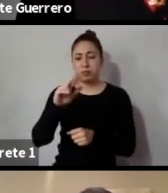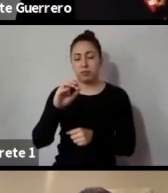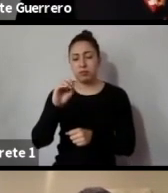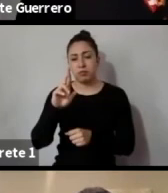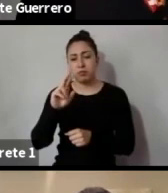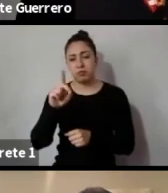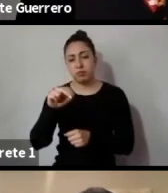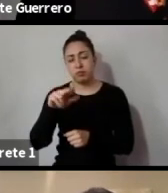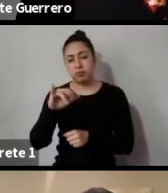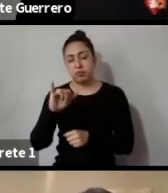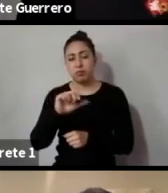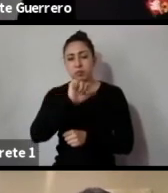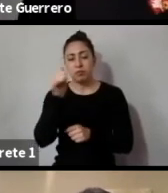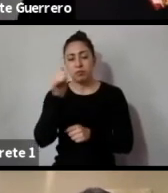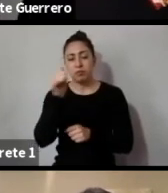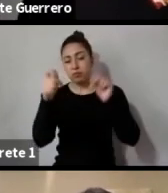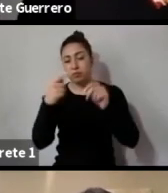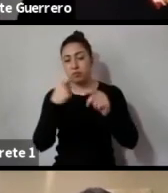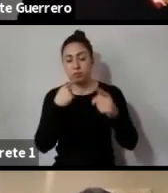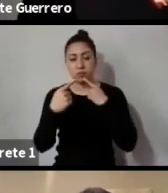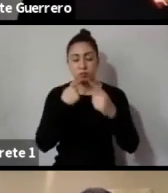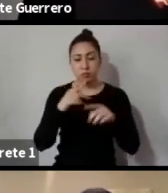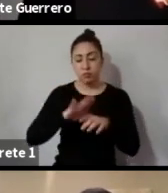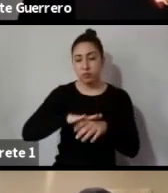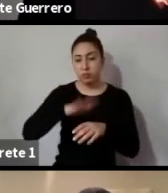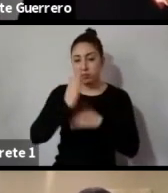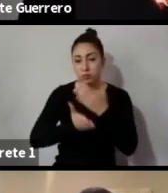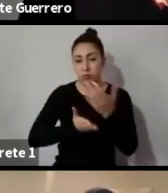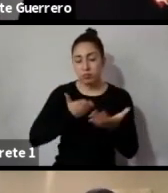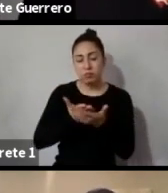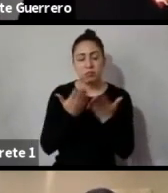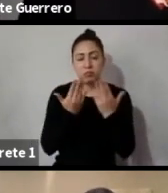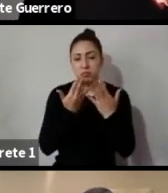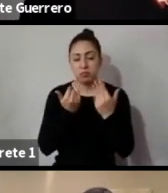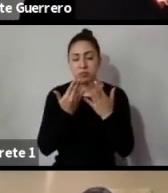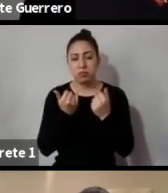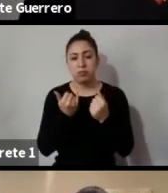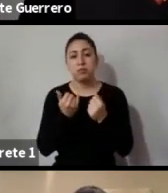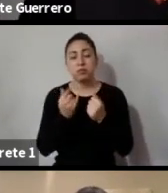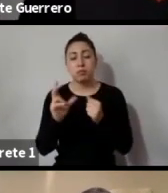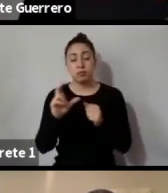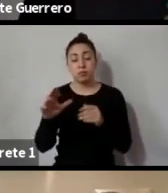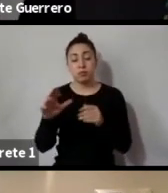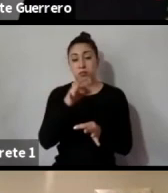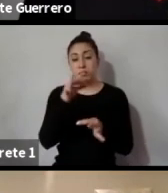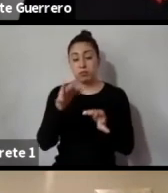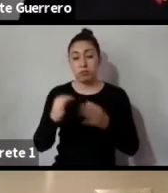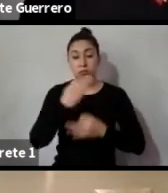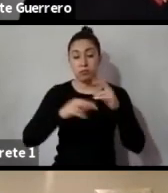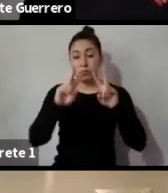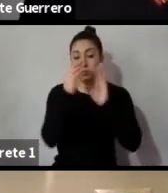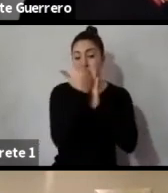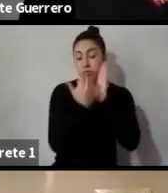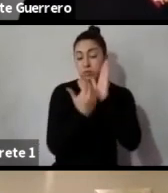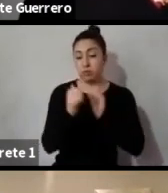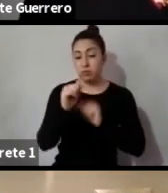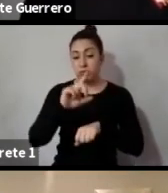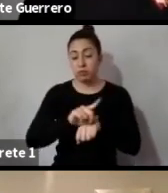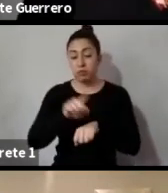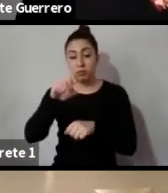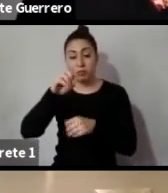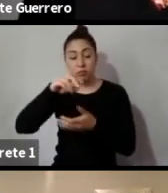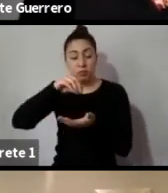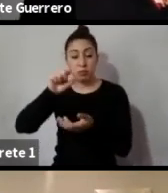día temas a discusión en asuntos generales, por lo que una vez que han sido aprobados los acuerdos motivo